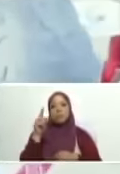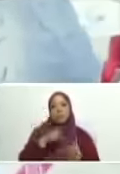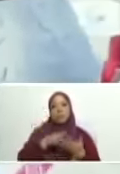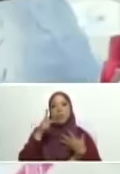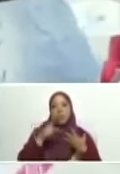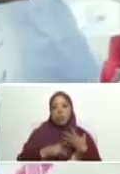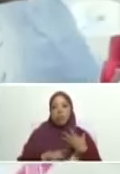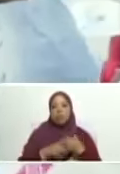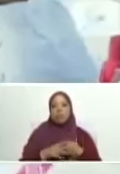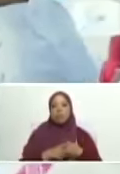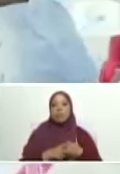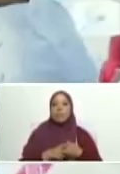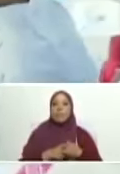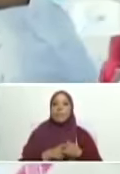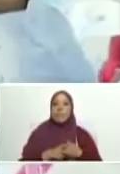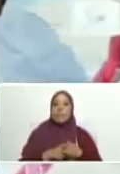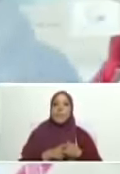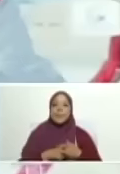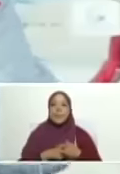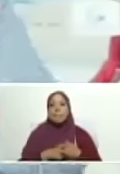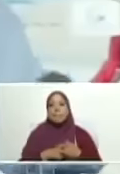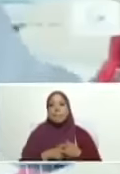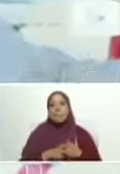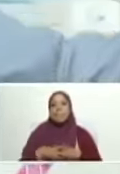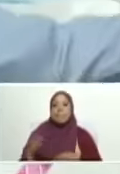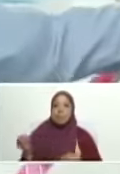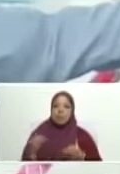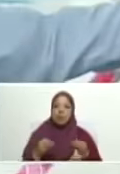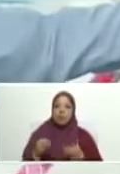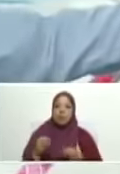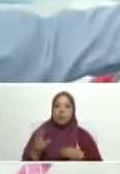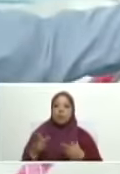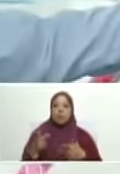programa de Con Maduro Más,